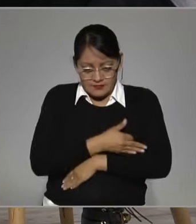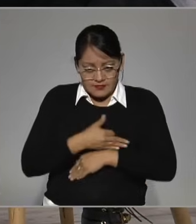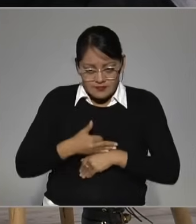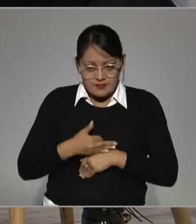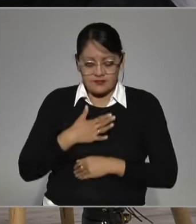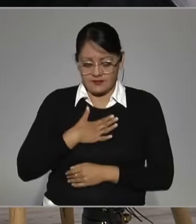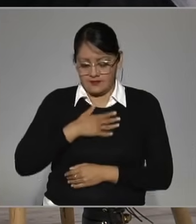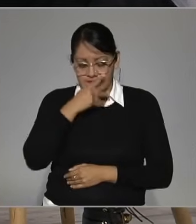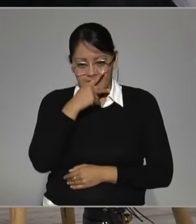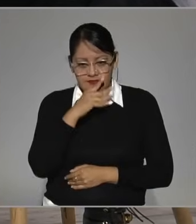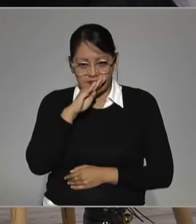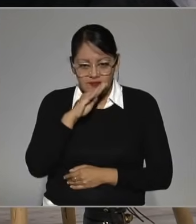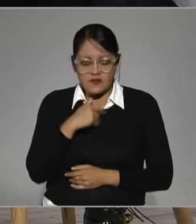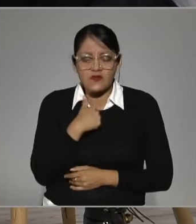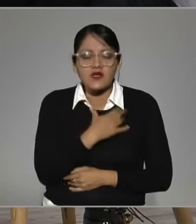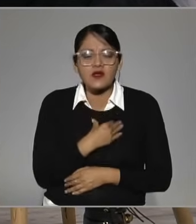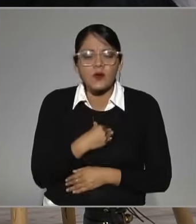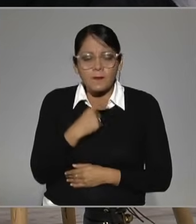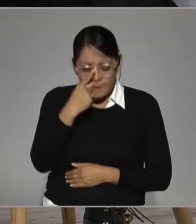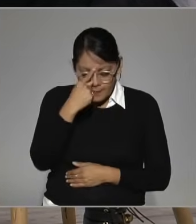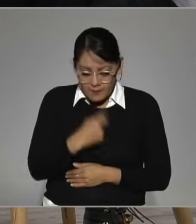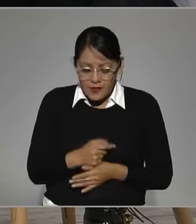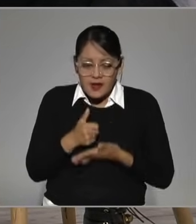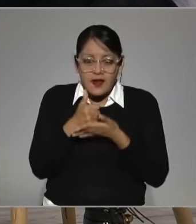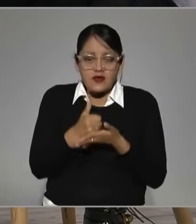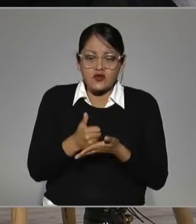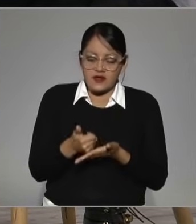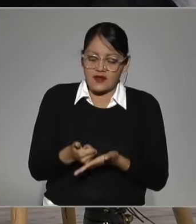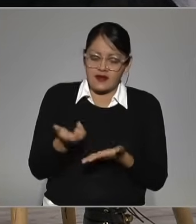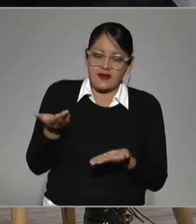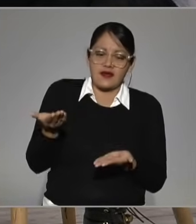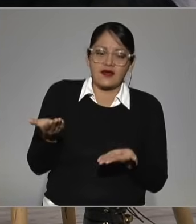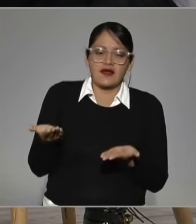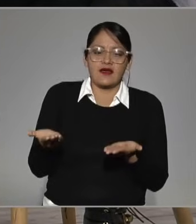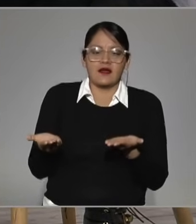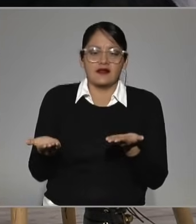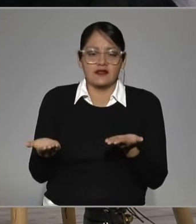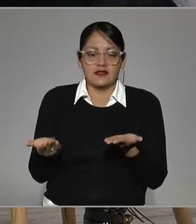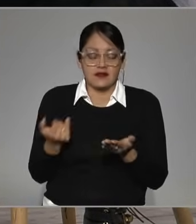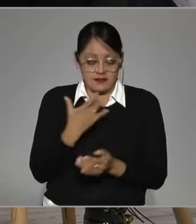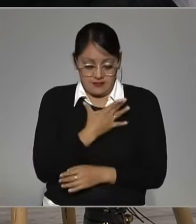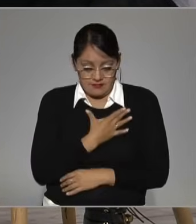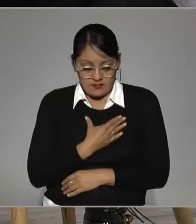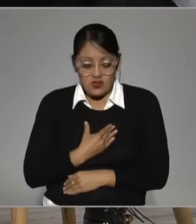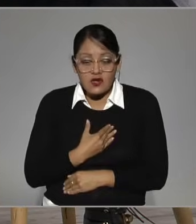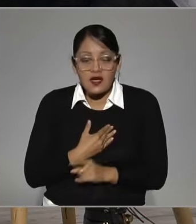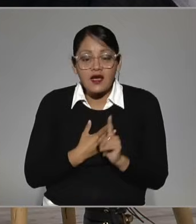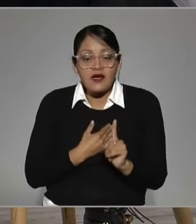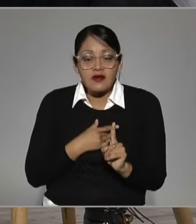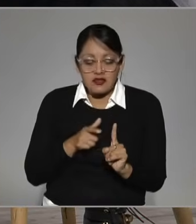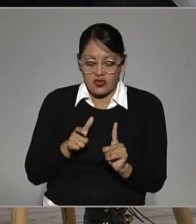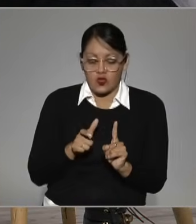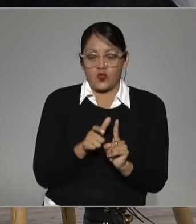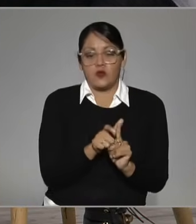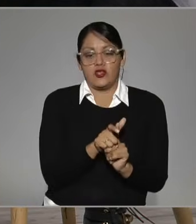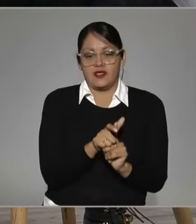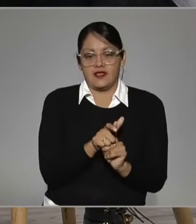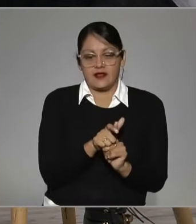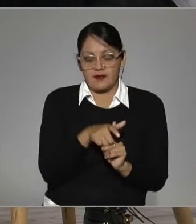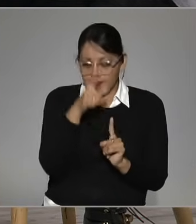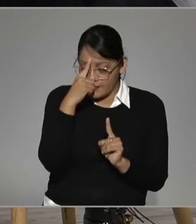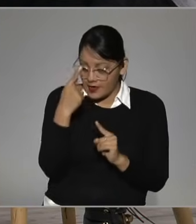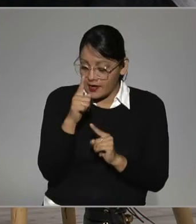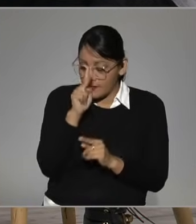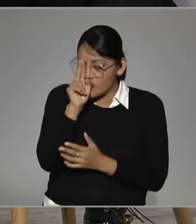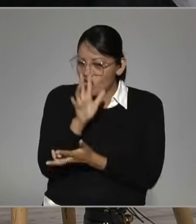como papás, como hijos, para encontrar ese equilibrio y mantener a nuestros hijos libres de esta violencia? Que